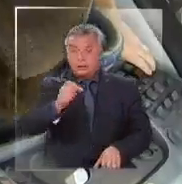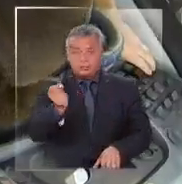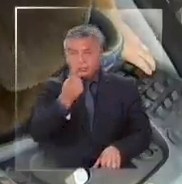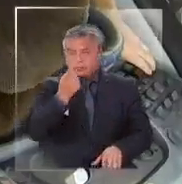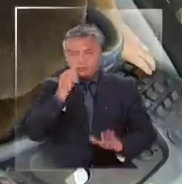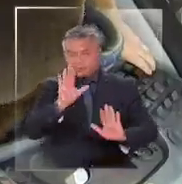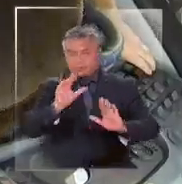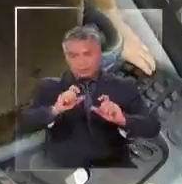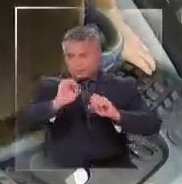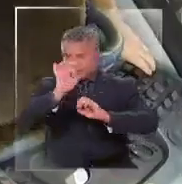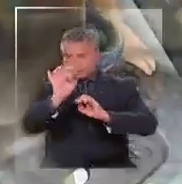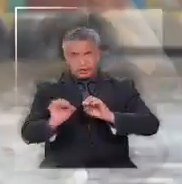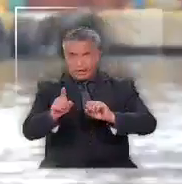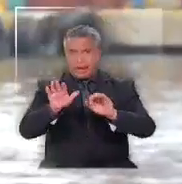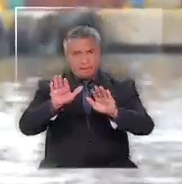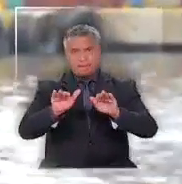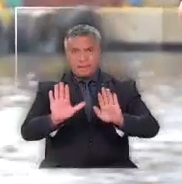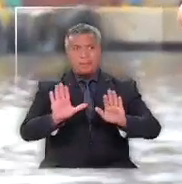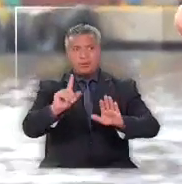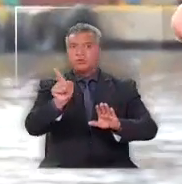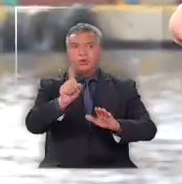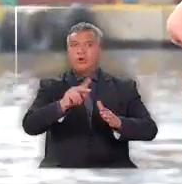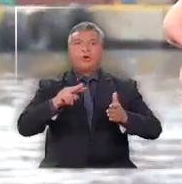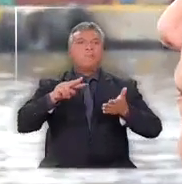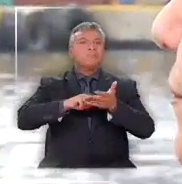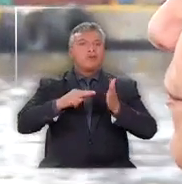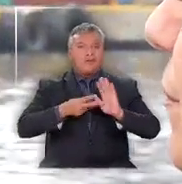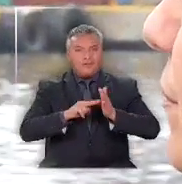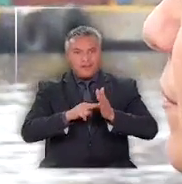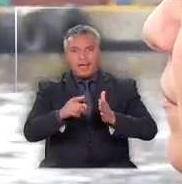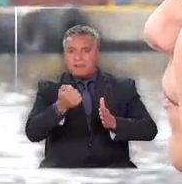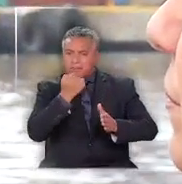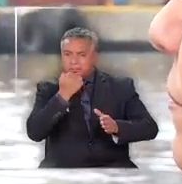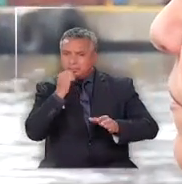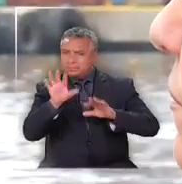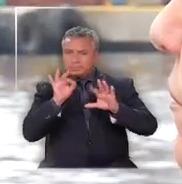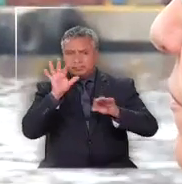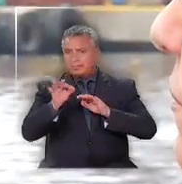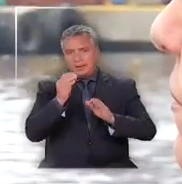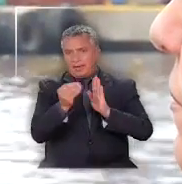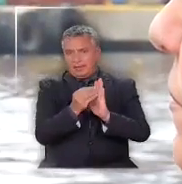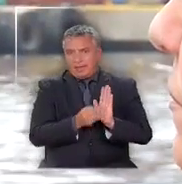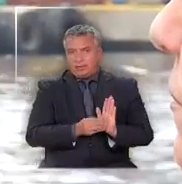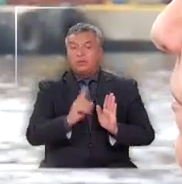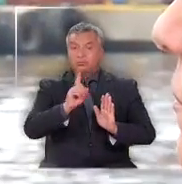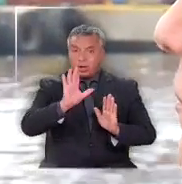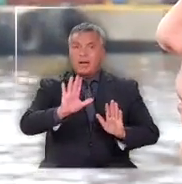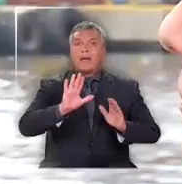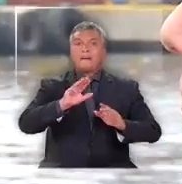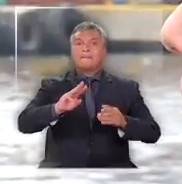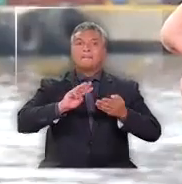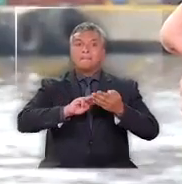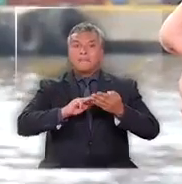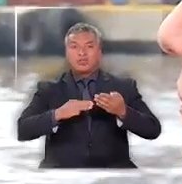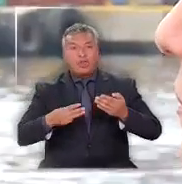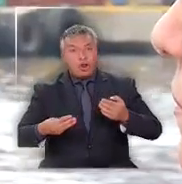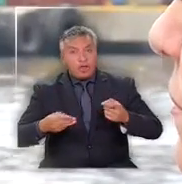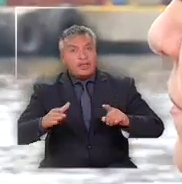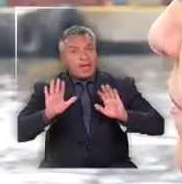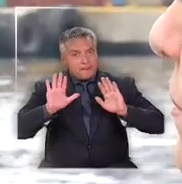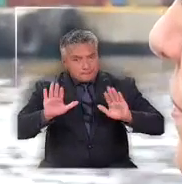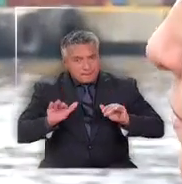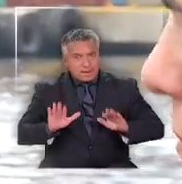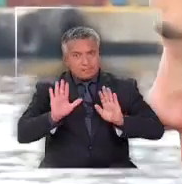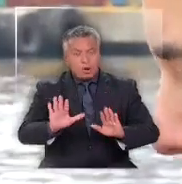estaba para no generar problemas de interpretación de datos. Por lo tanto, vamos a mantener la metodología, pero también vamos a